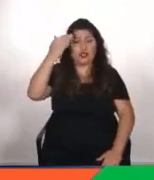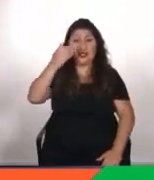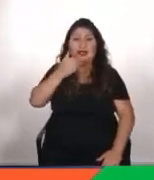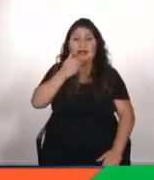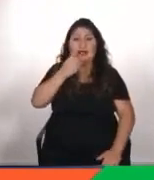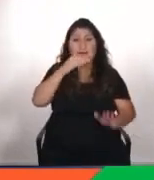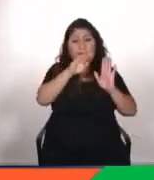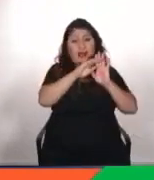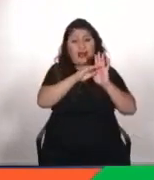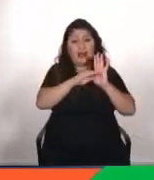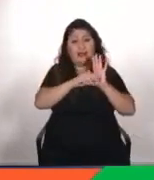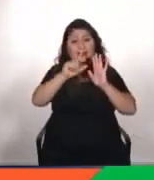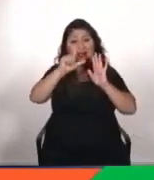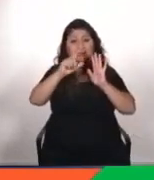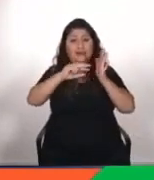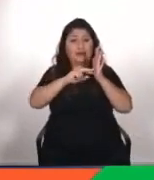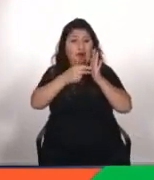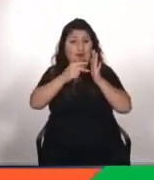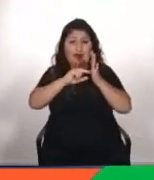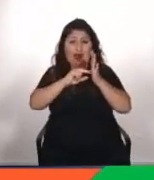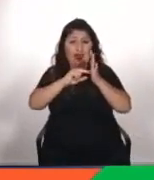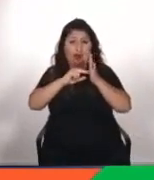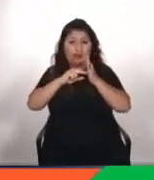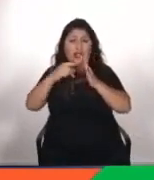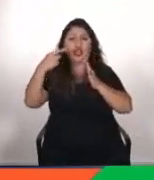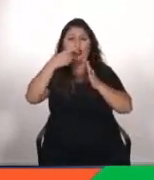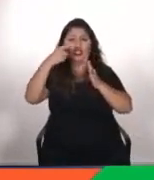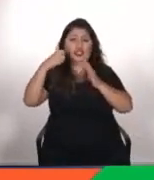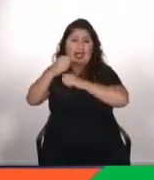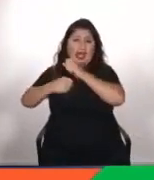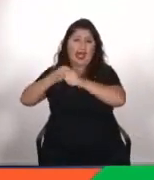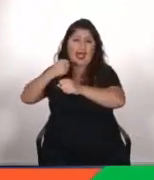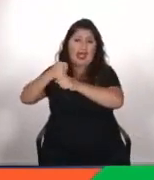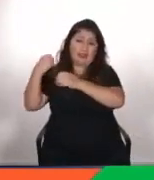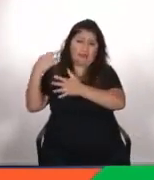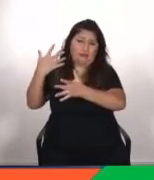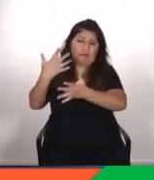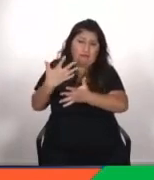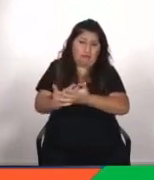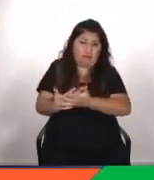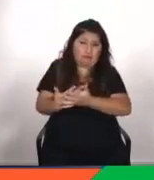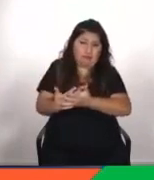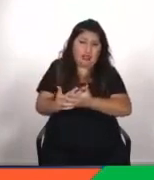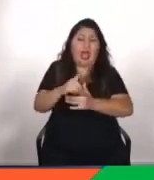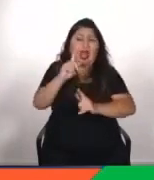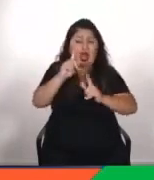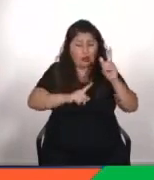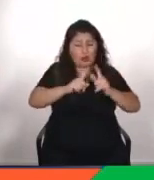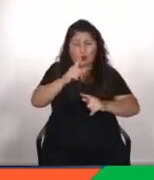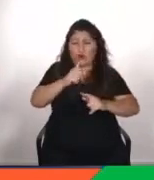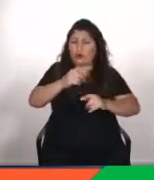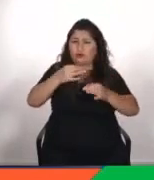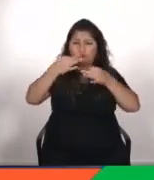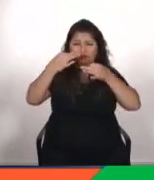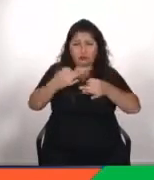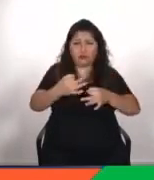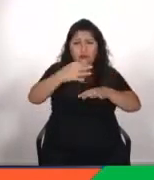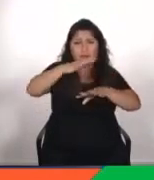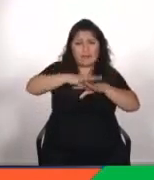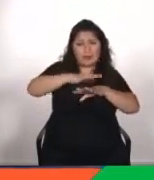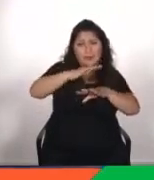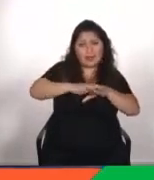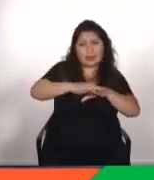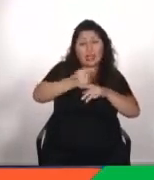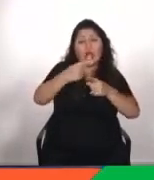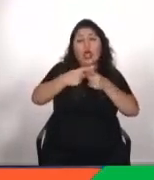lista de los 7 problemas del milenio. Son 7 problemas, algunos de corte muy puramente matemático, otros que son más de frontera